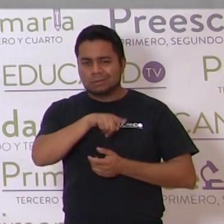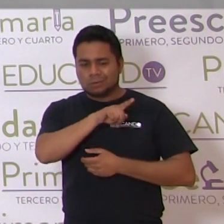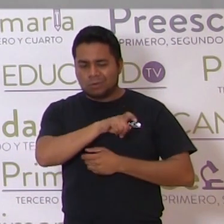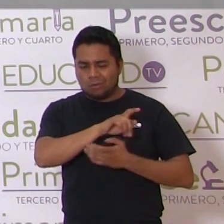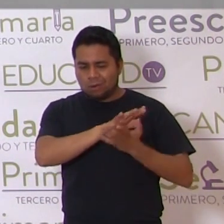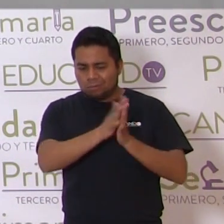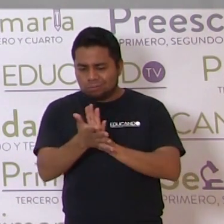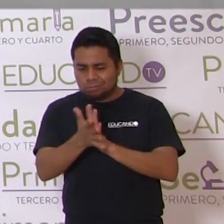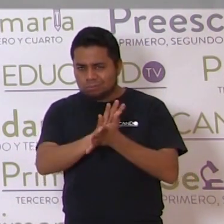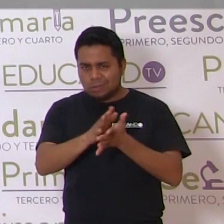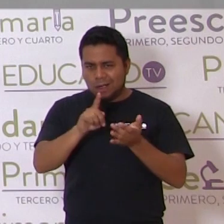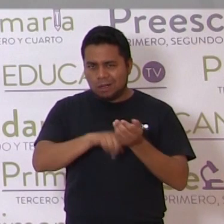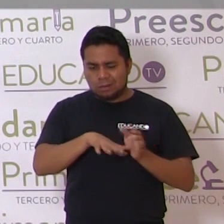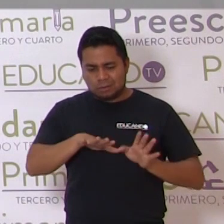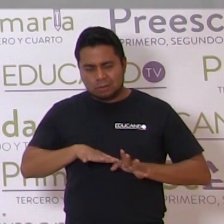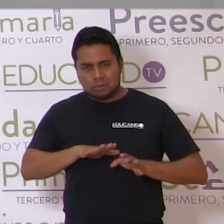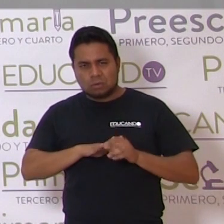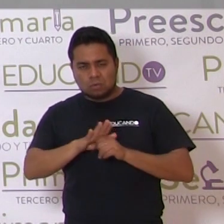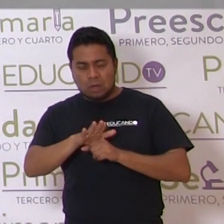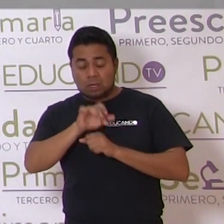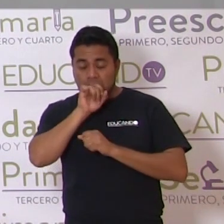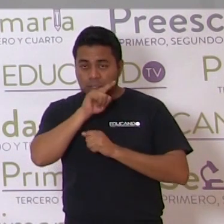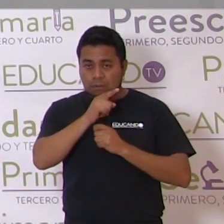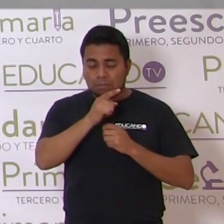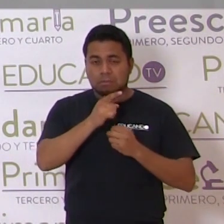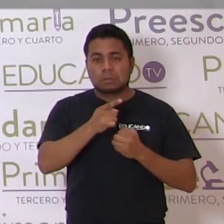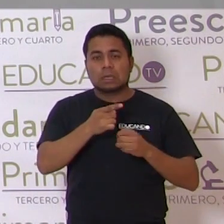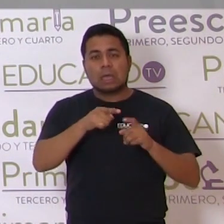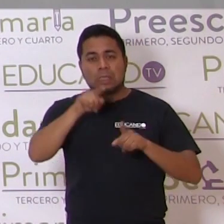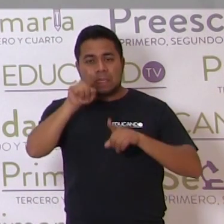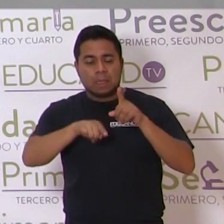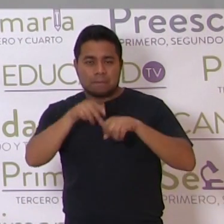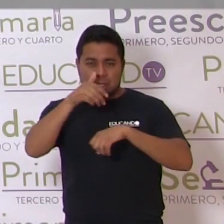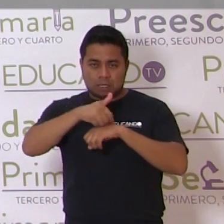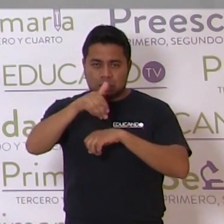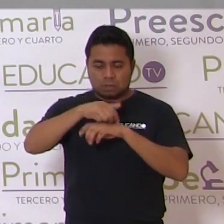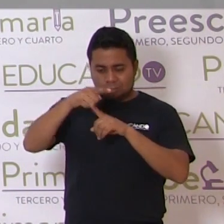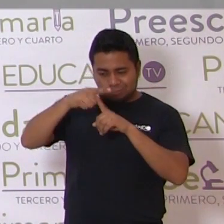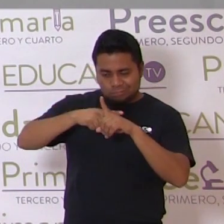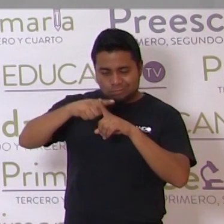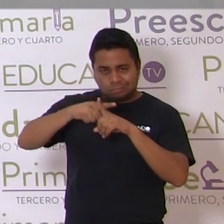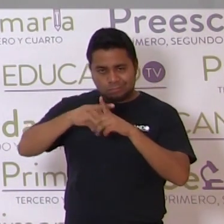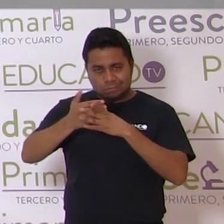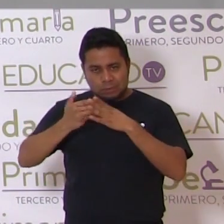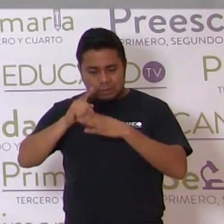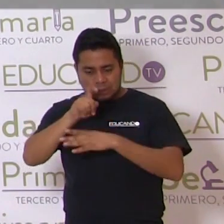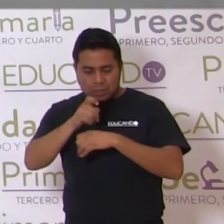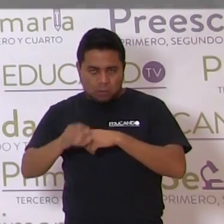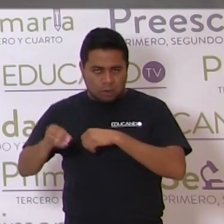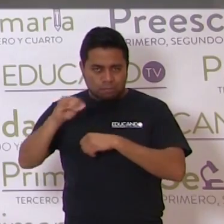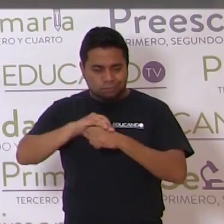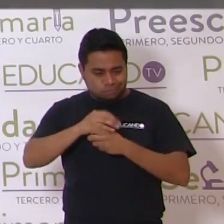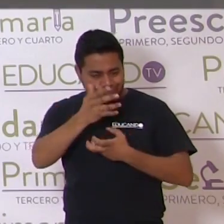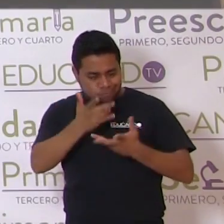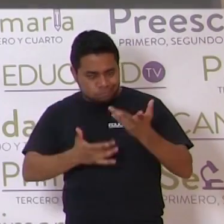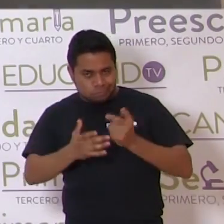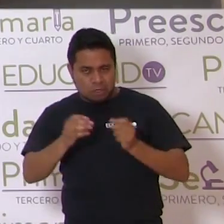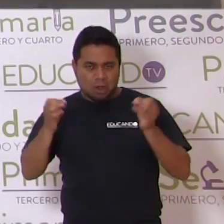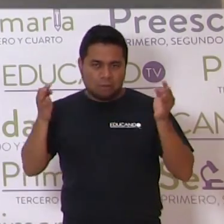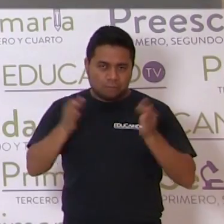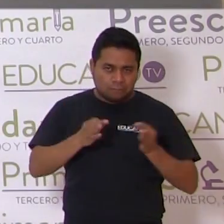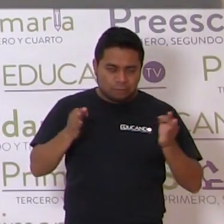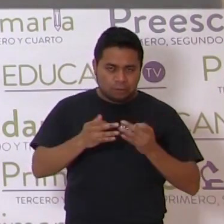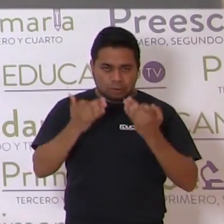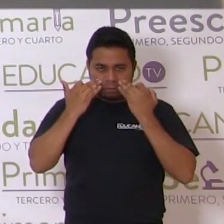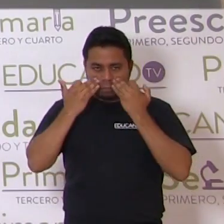elemento y por la temperatura a la que está sometida el agua. Ver